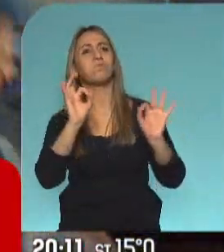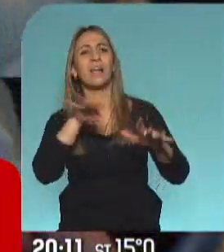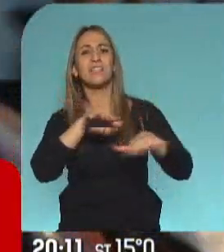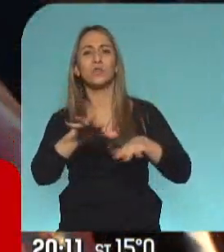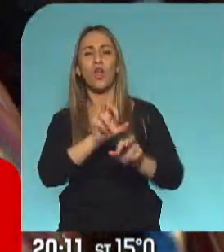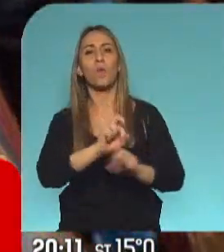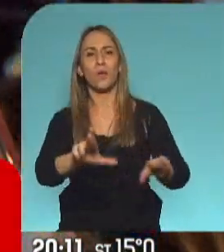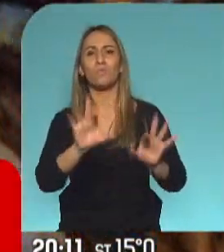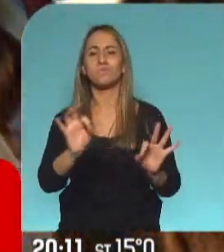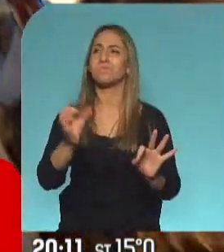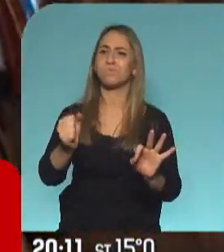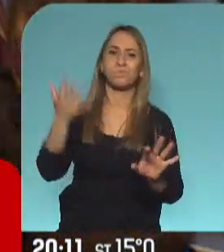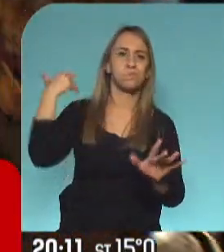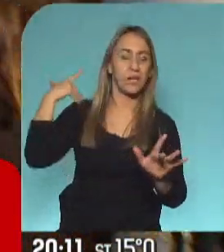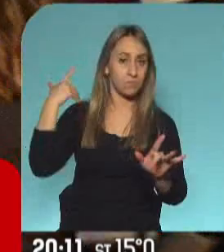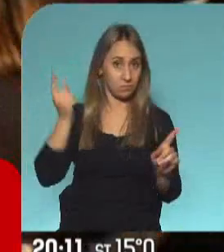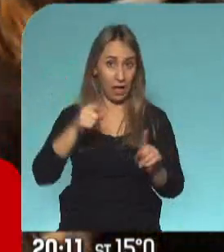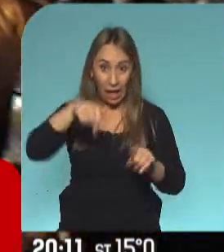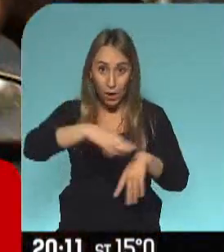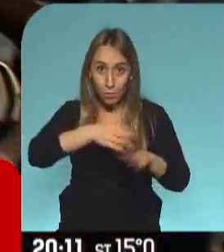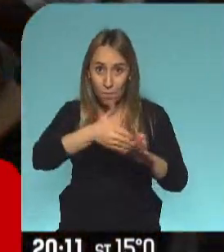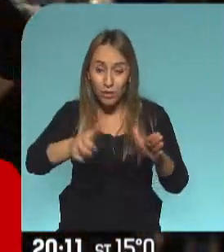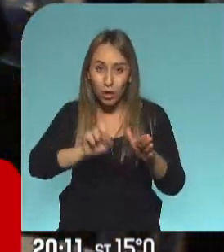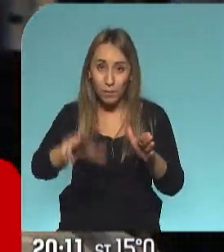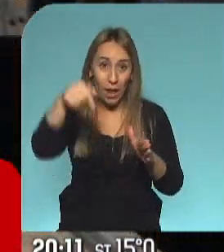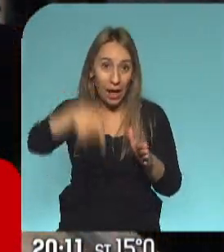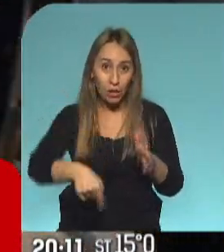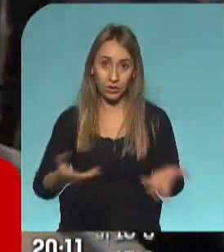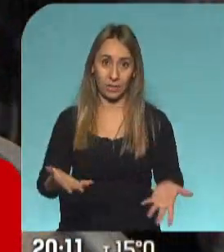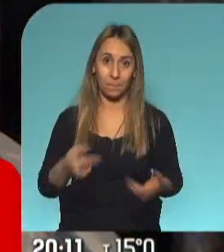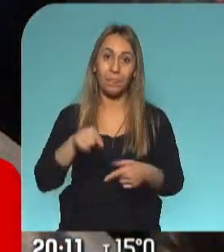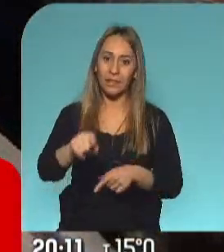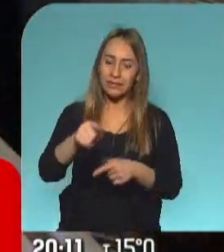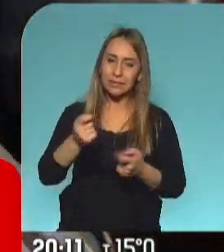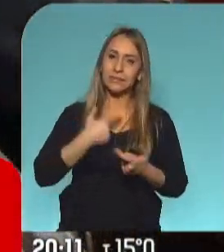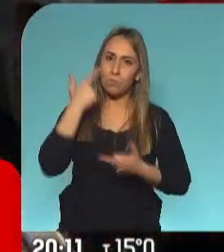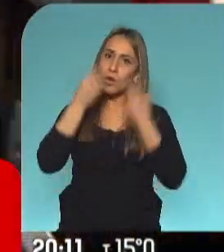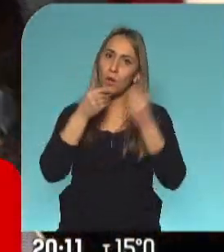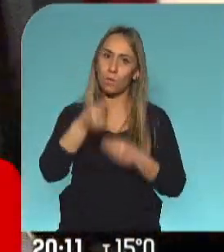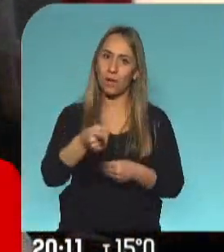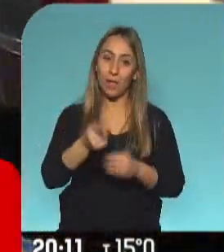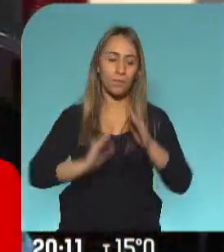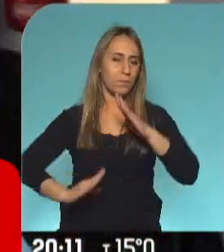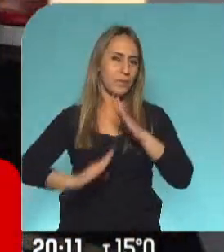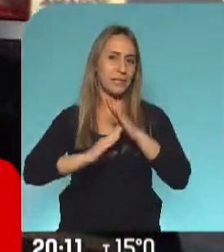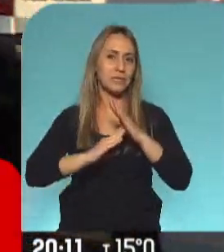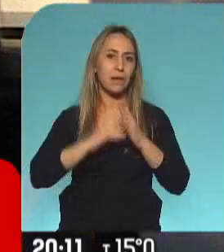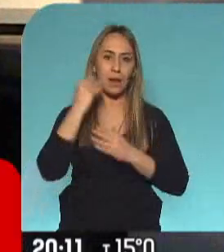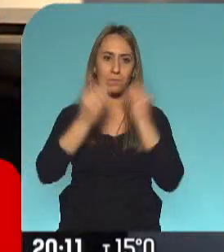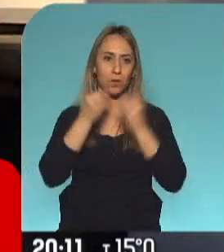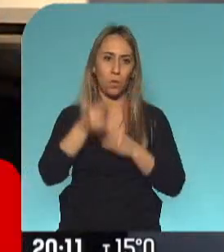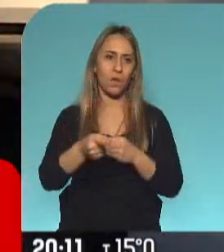peor está viviéndose, esta era una de las grandes preocupaciones, particularmente la principal preocupación.